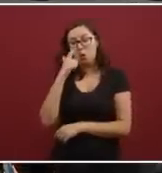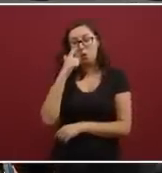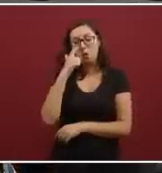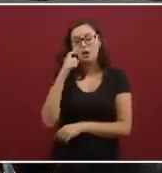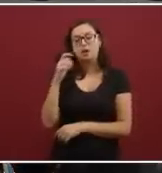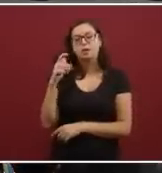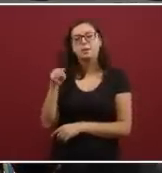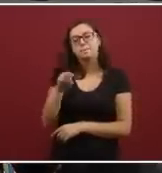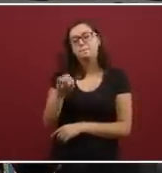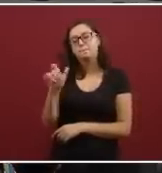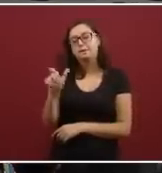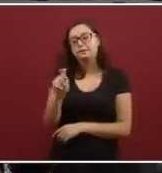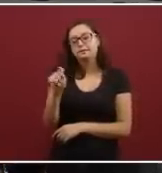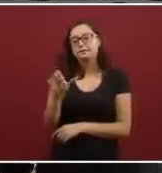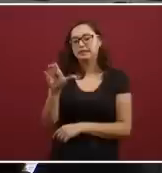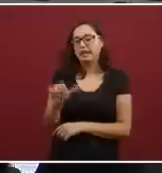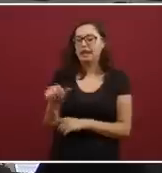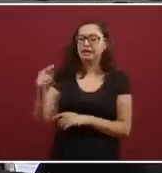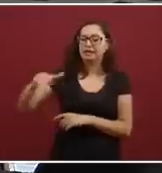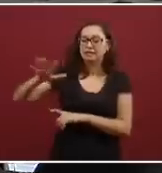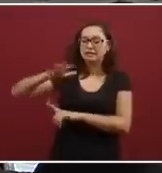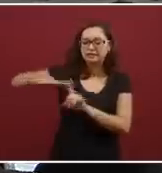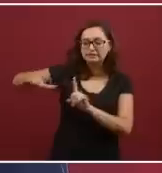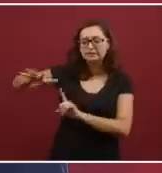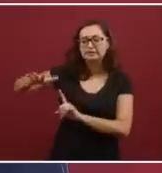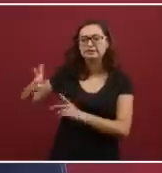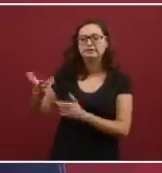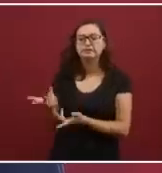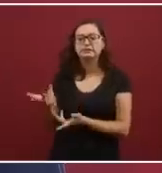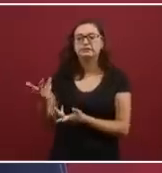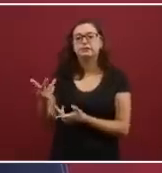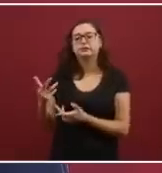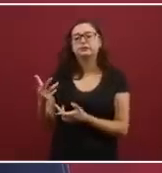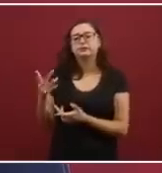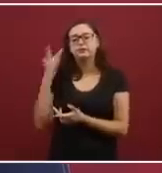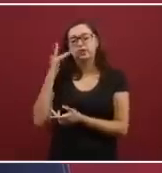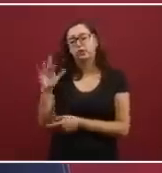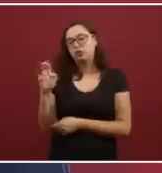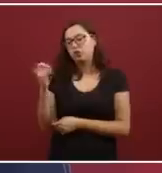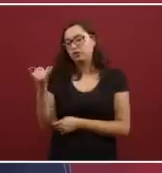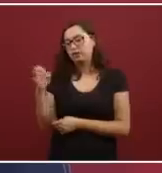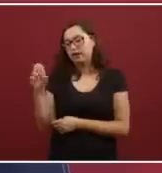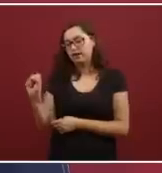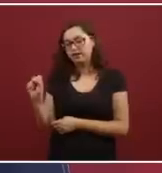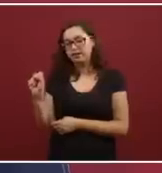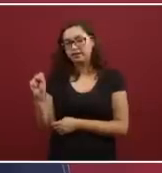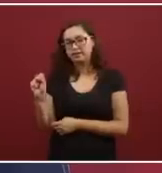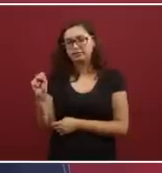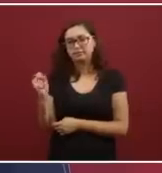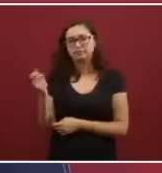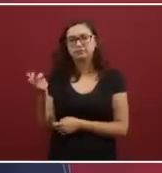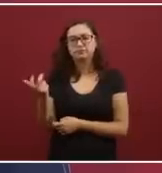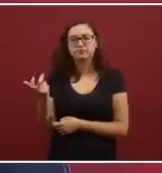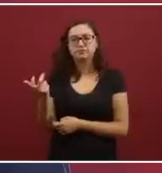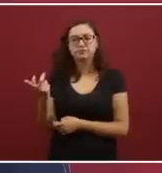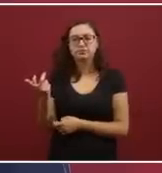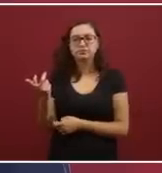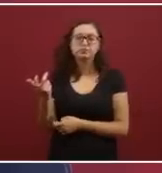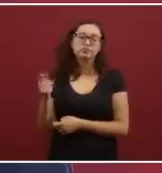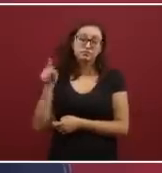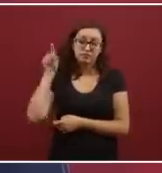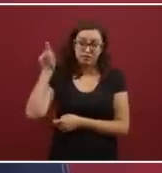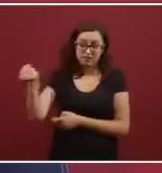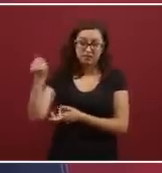León, pegado ahí Santo Reyes Yucuná, y en la Asamblea, que es el máximo